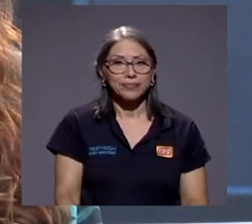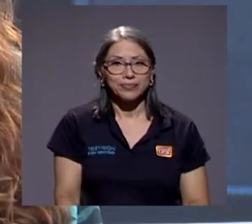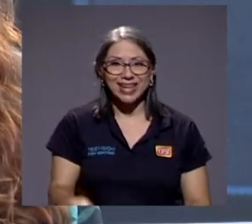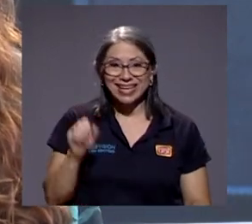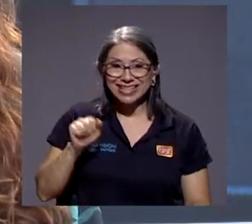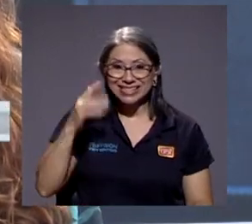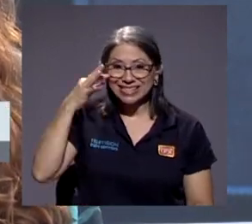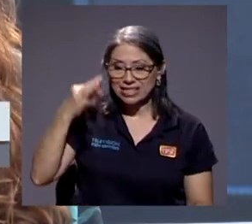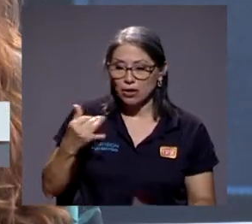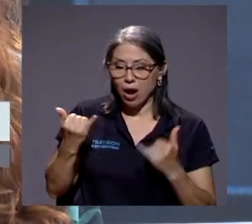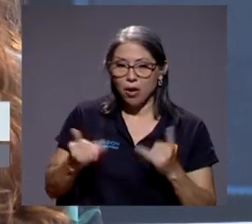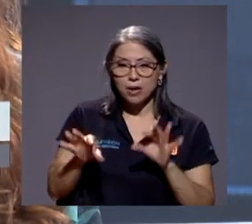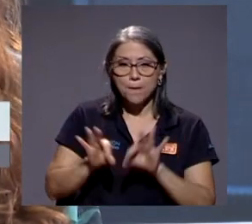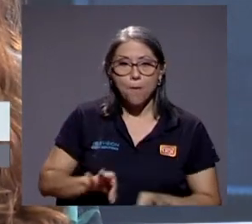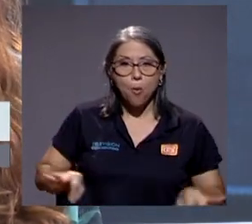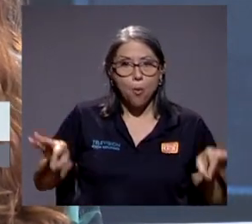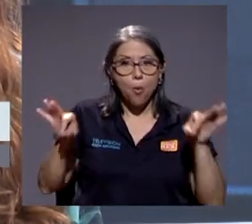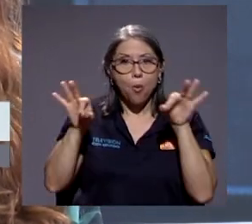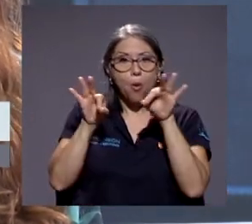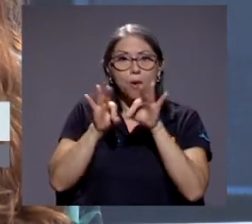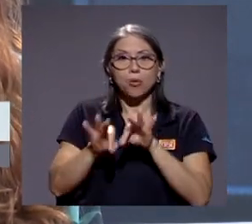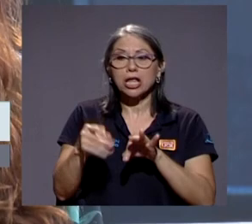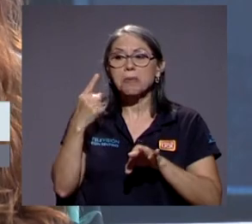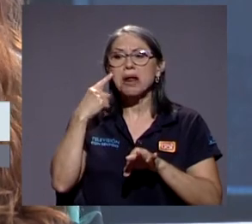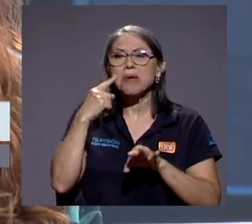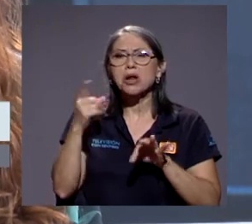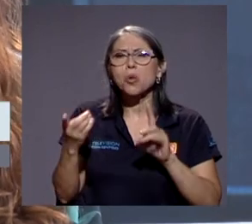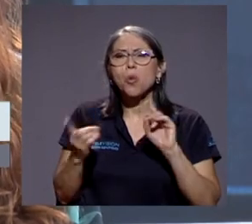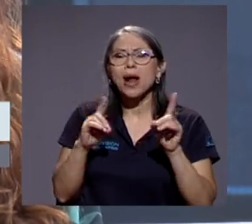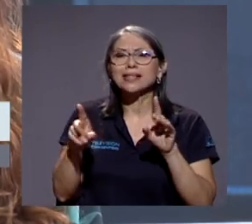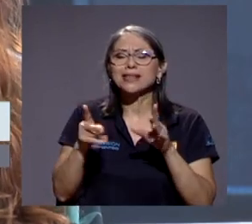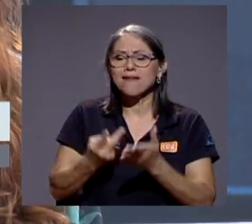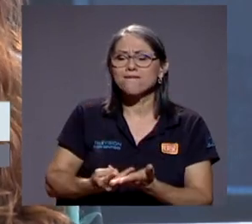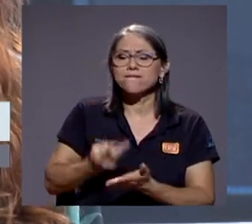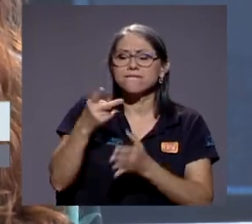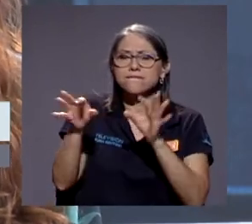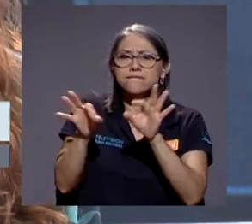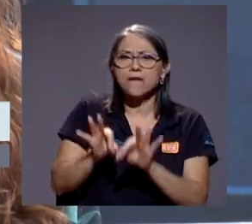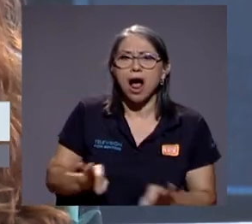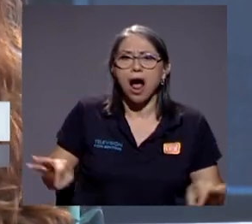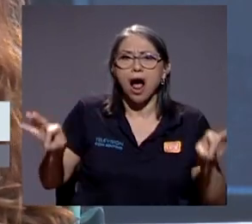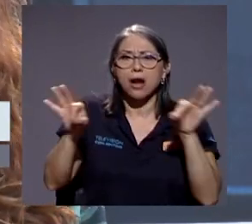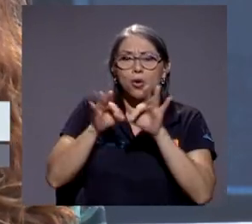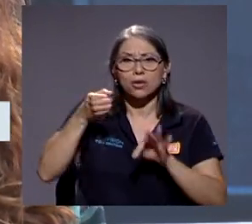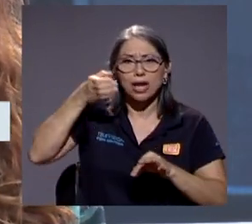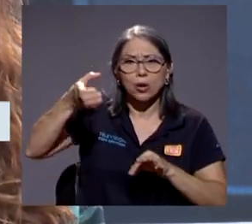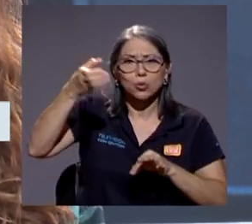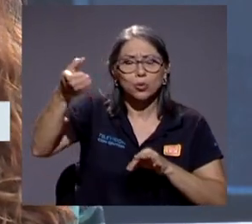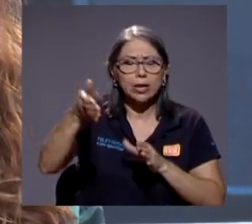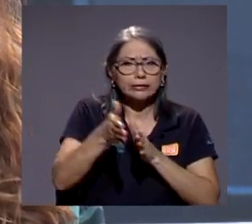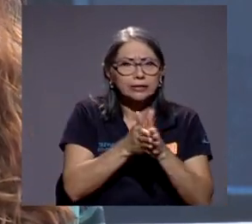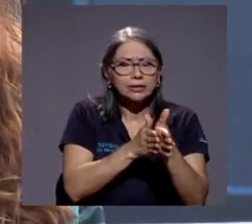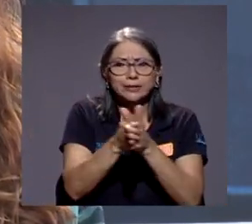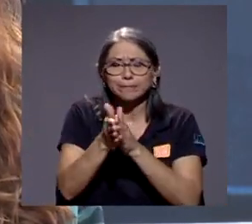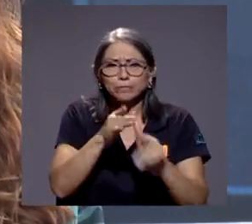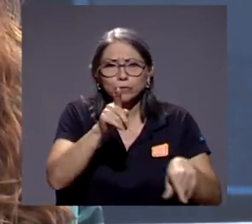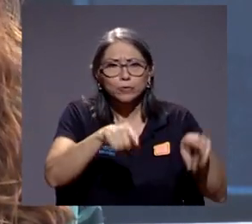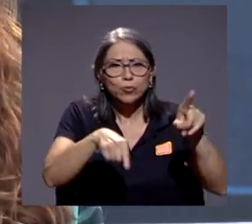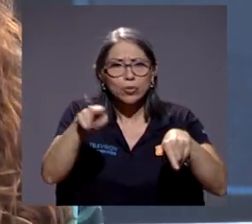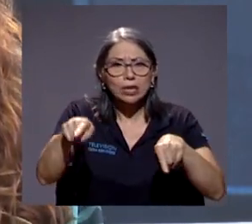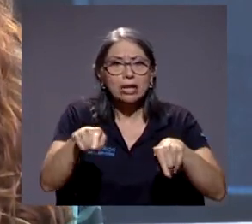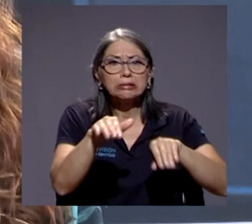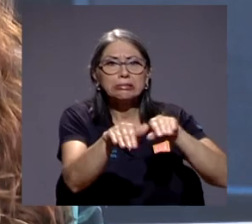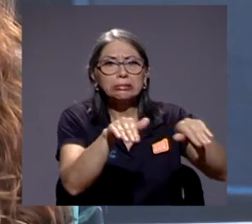en su momento clave para poner en valor la cultura de costa rica- la riqueza en la diversidad que tenemos hacer un llamado a los